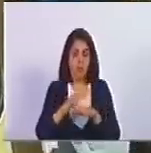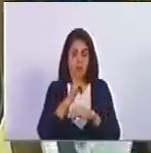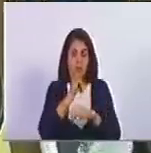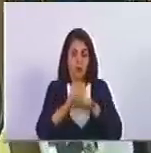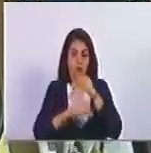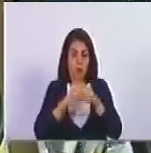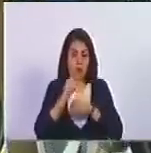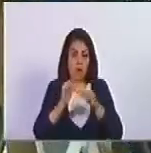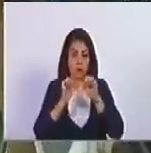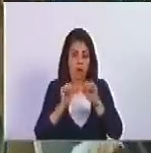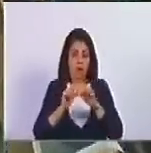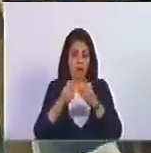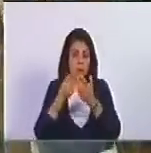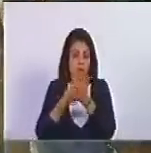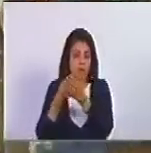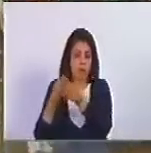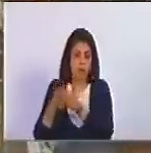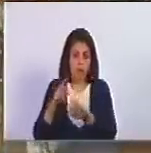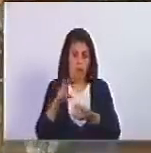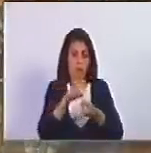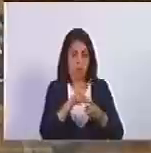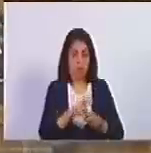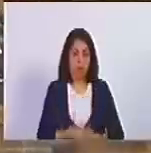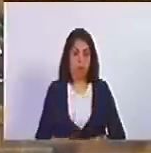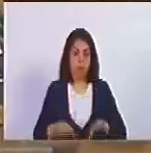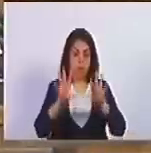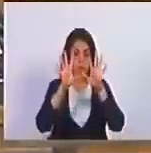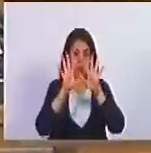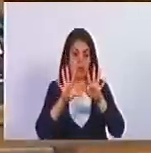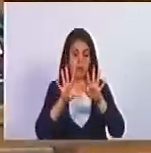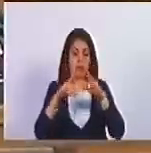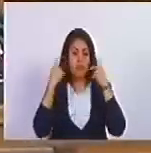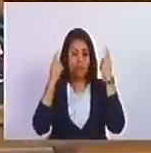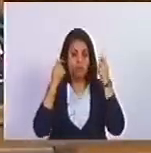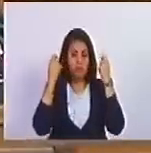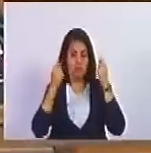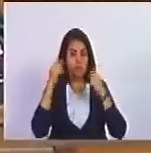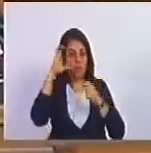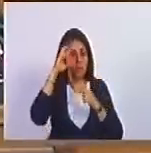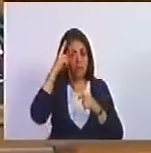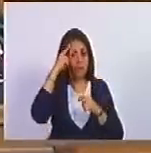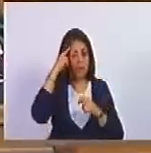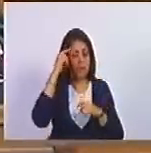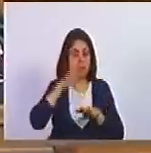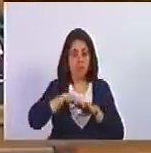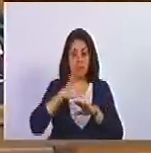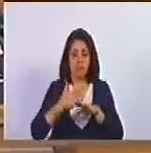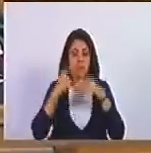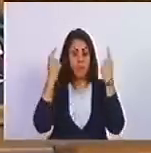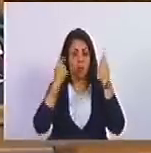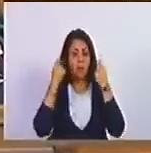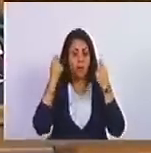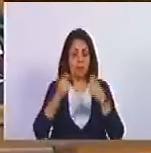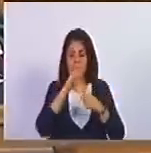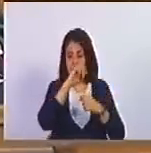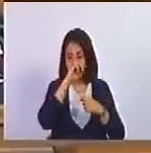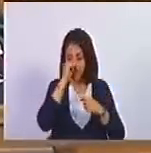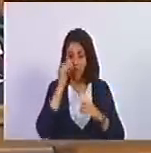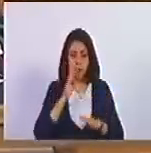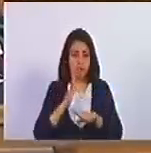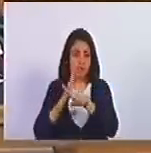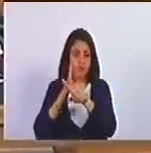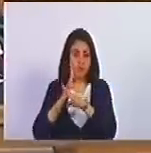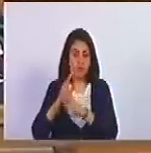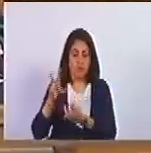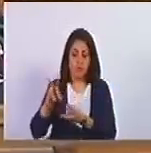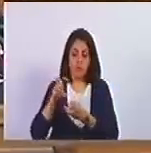declaración, liquidación y pago de los tributos. 10. Promover la conciencia tributaria a través de campañas en contra de la evasión y